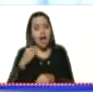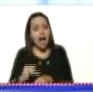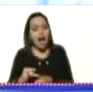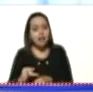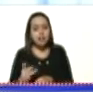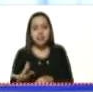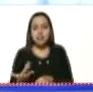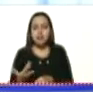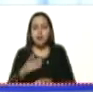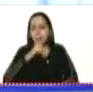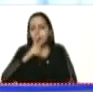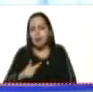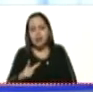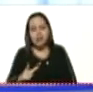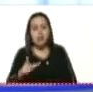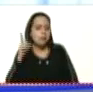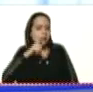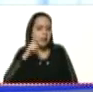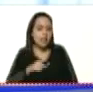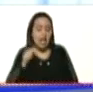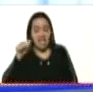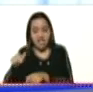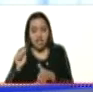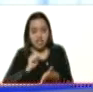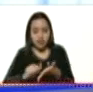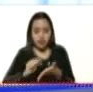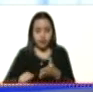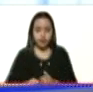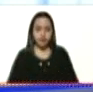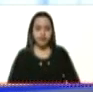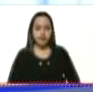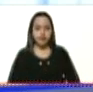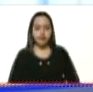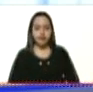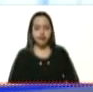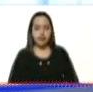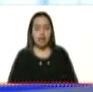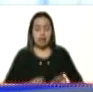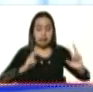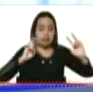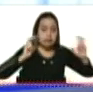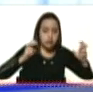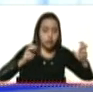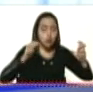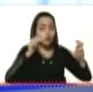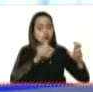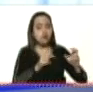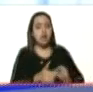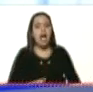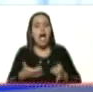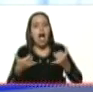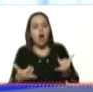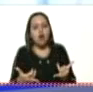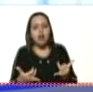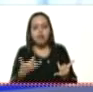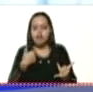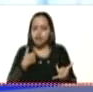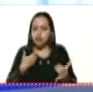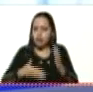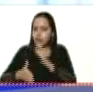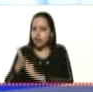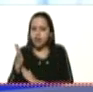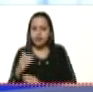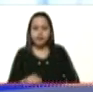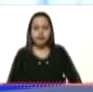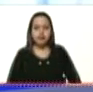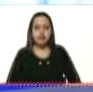sometida. Allí escribió, cito: ahora, Señor, diré yo, dejarás